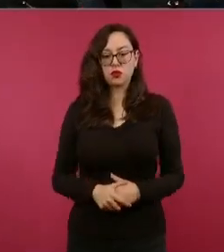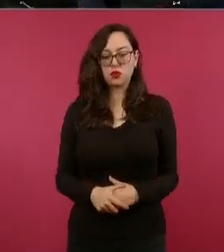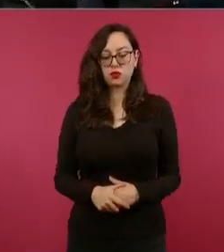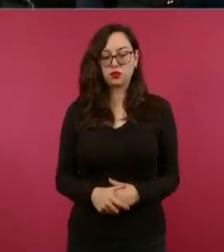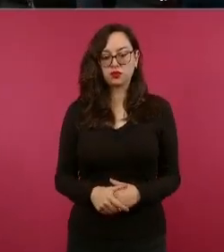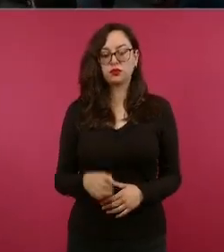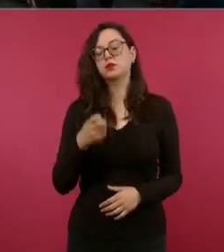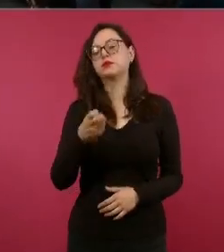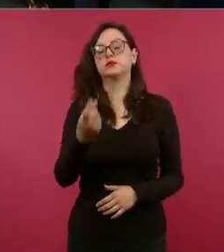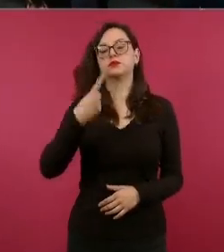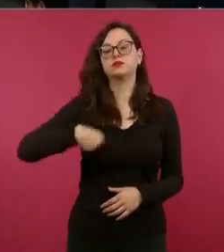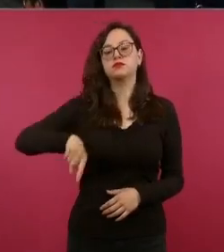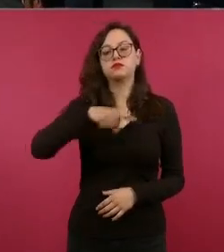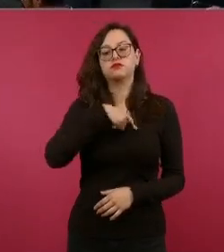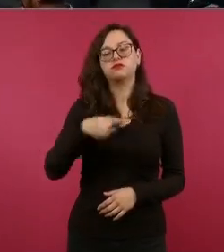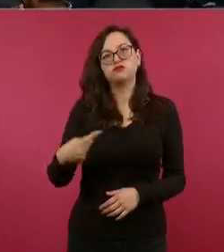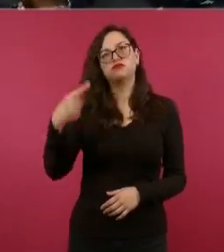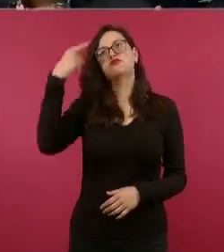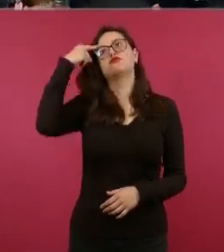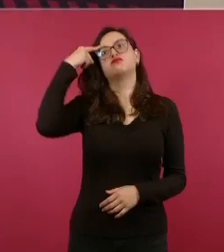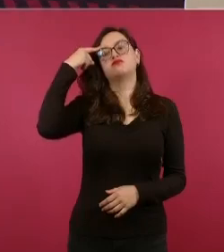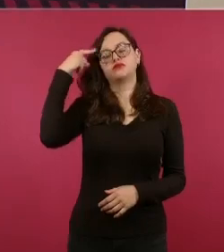tener eso muy presente.